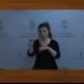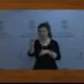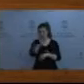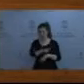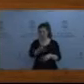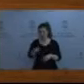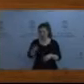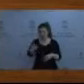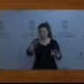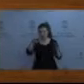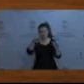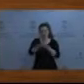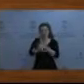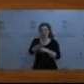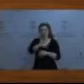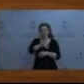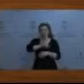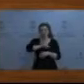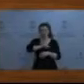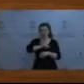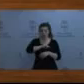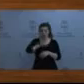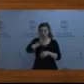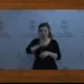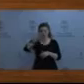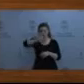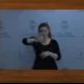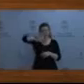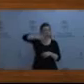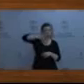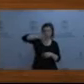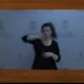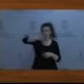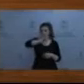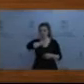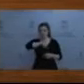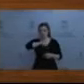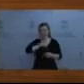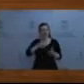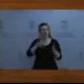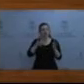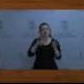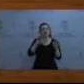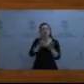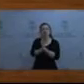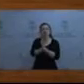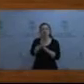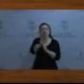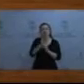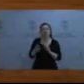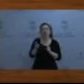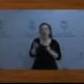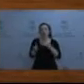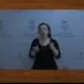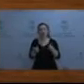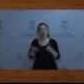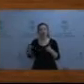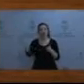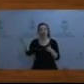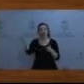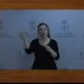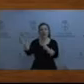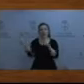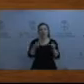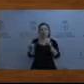que España sea el cuarto país de la Unión Europea que a más refugiados habrá reubicado. El cuarto, pero parece que a ustedes